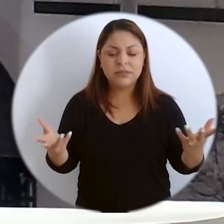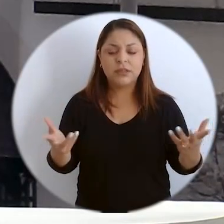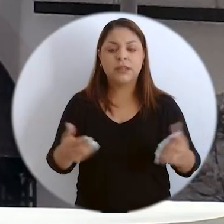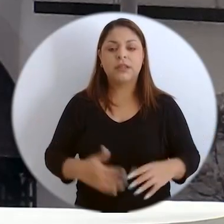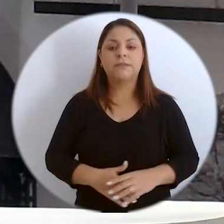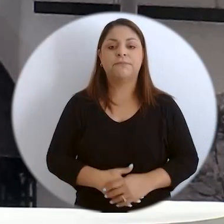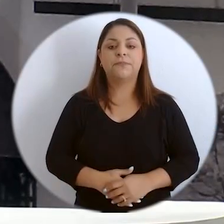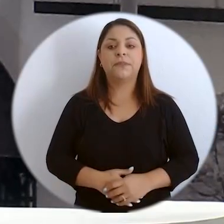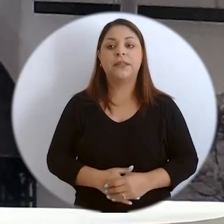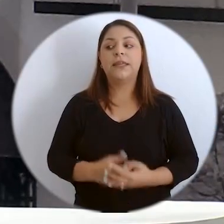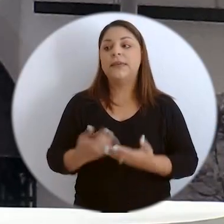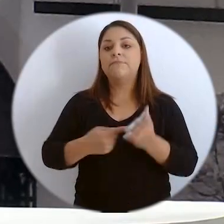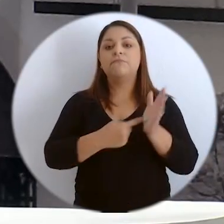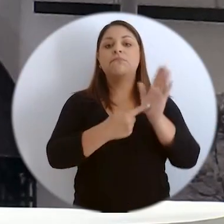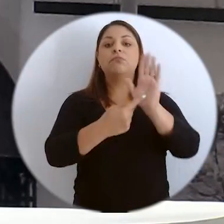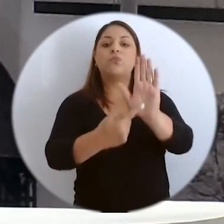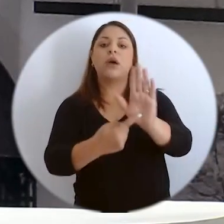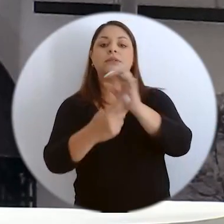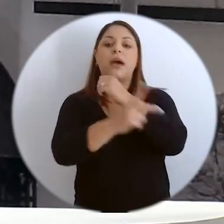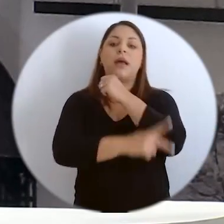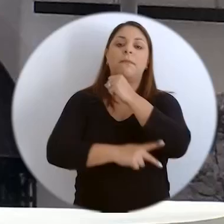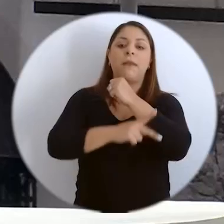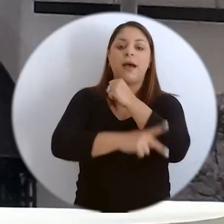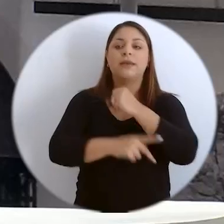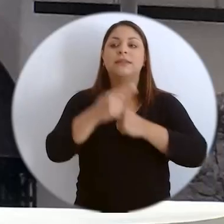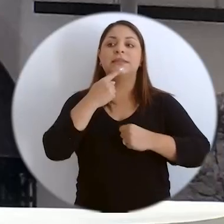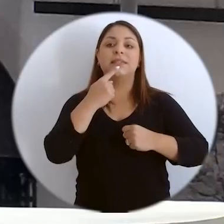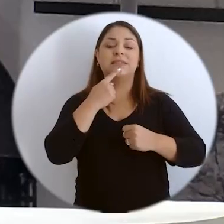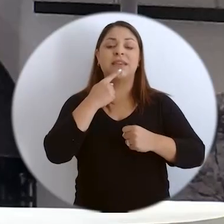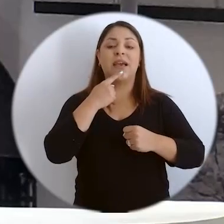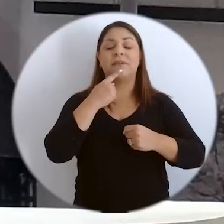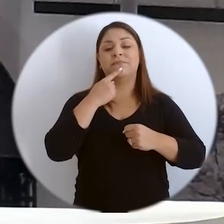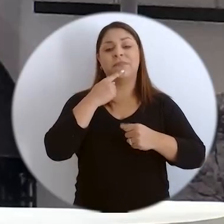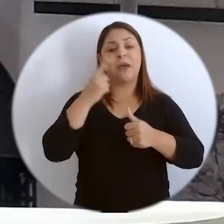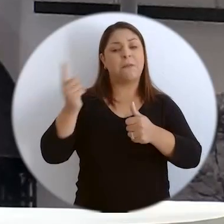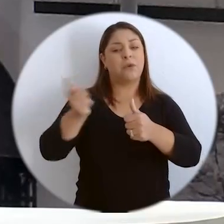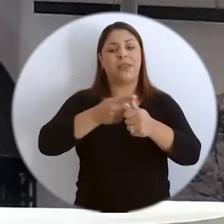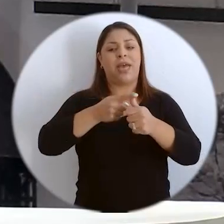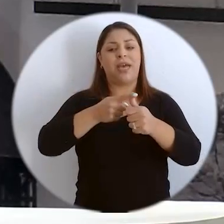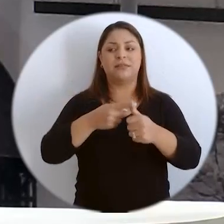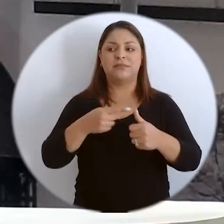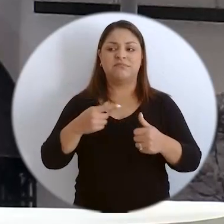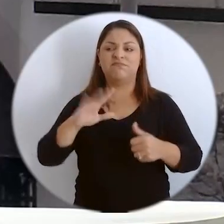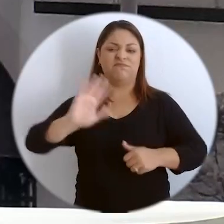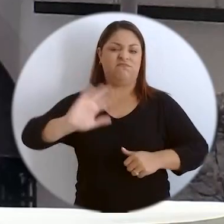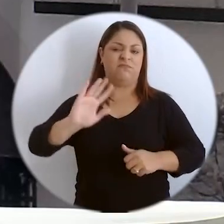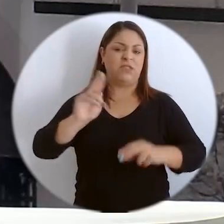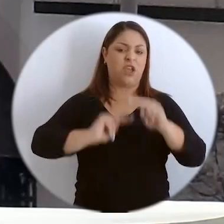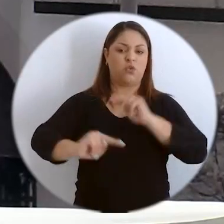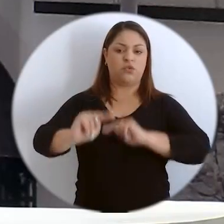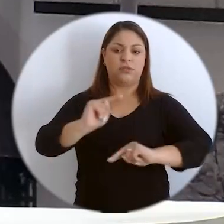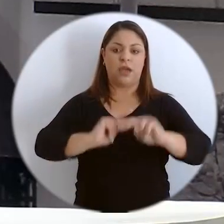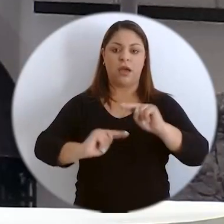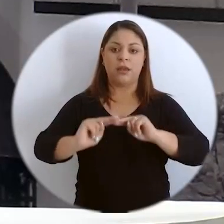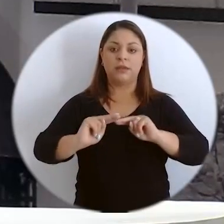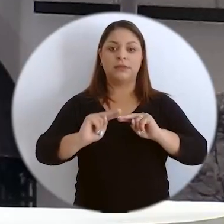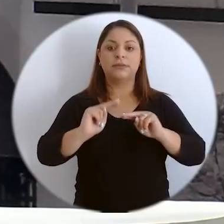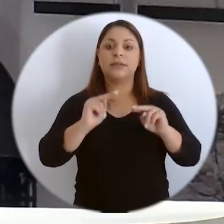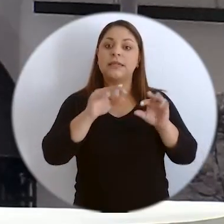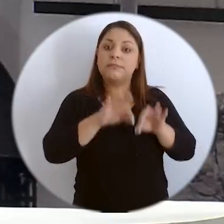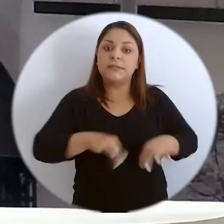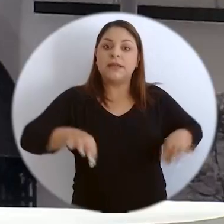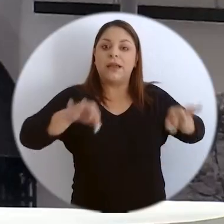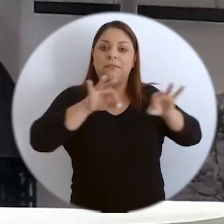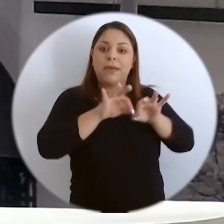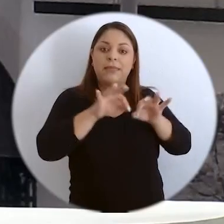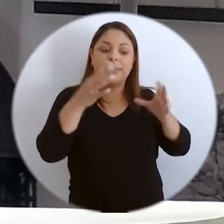muestra al país es que las prioridades no son negociar, por lo menos con el sector interno, ¿verdad? Donde tenés